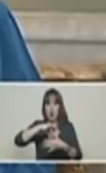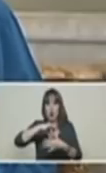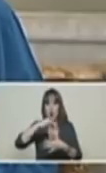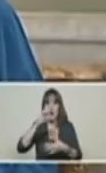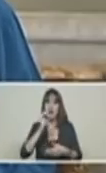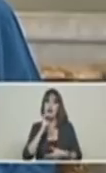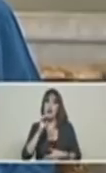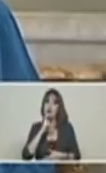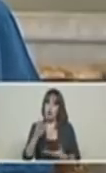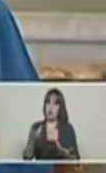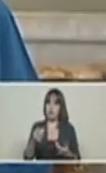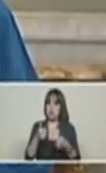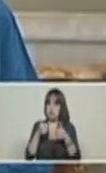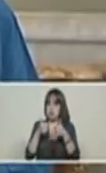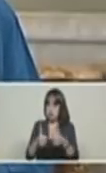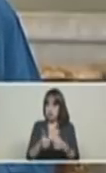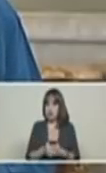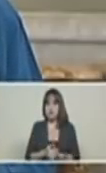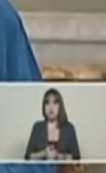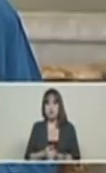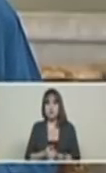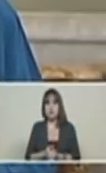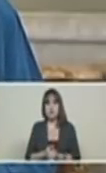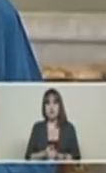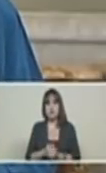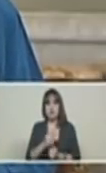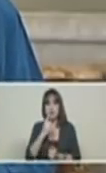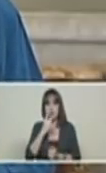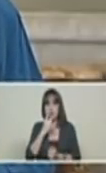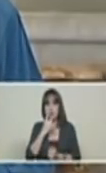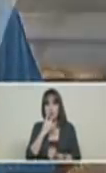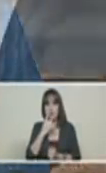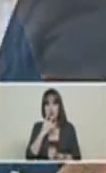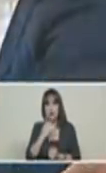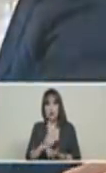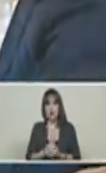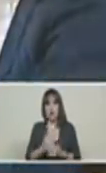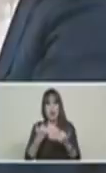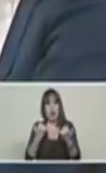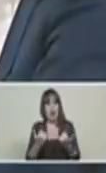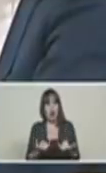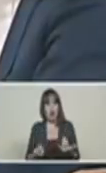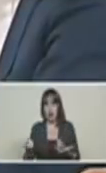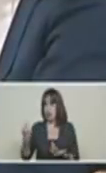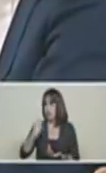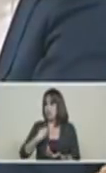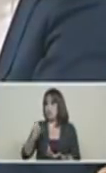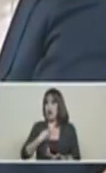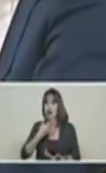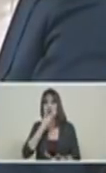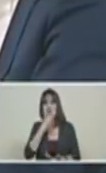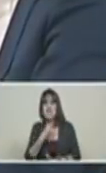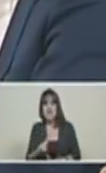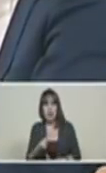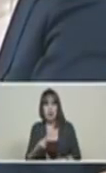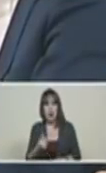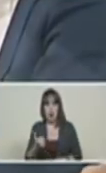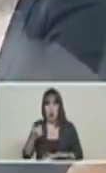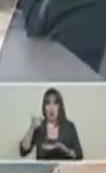consigna. Ahorrar vale oro. Ahora viene el pago de los aguinaldos.